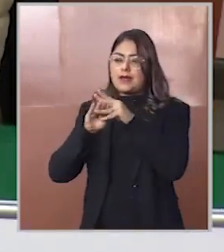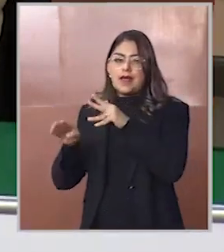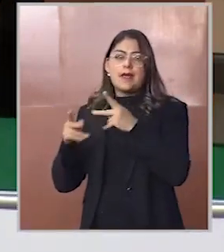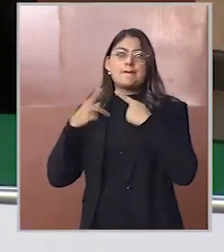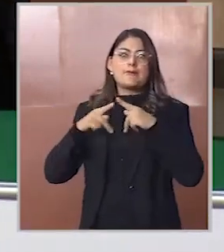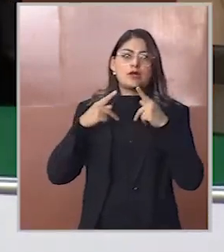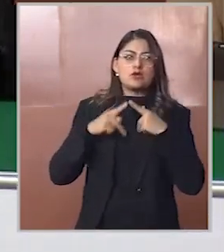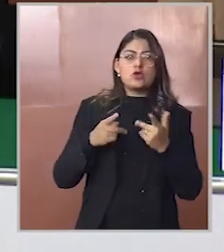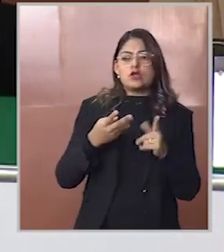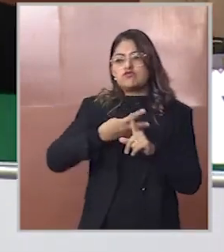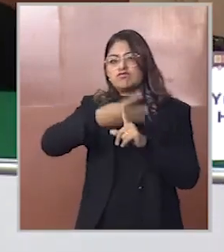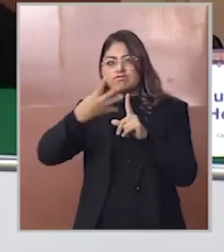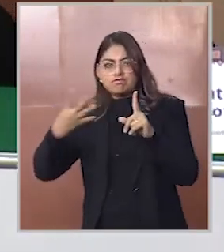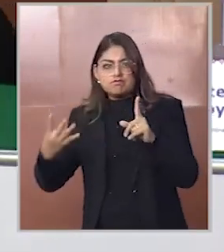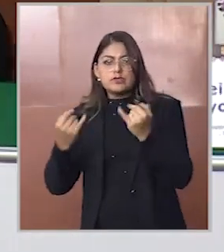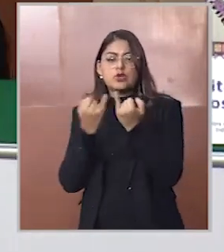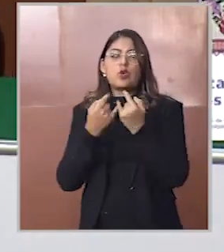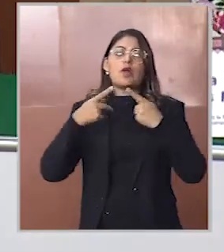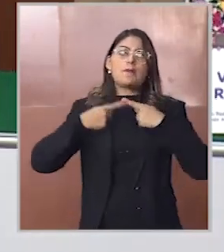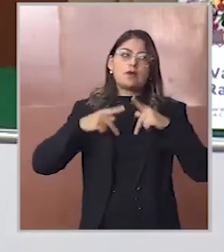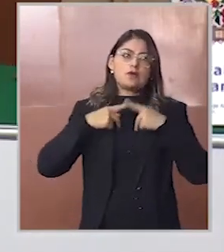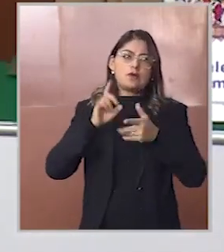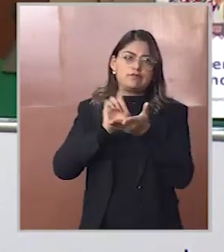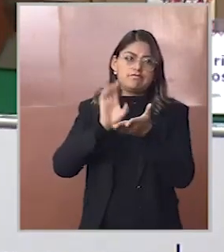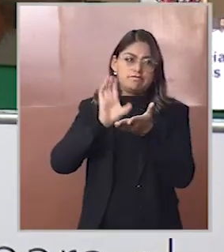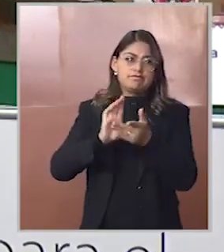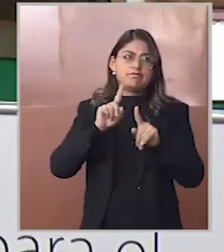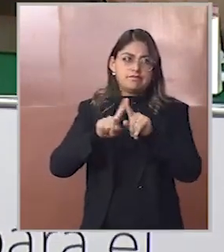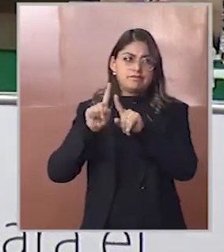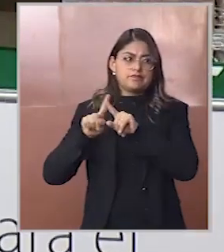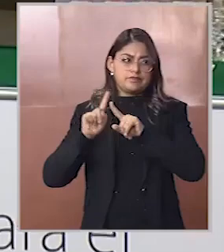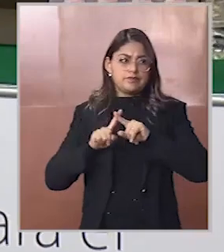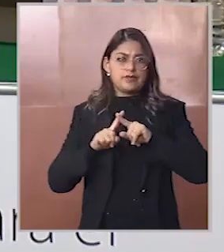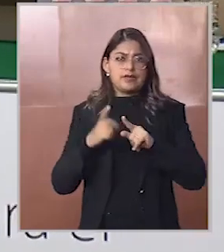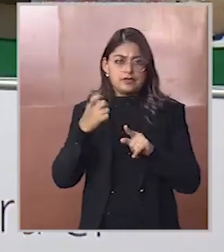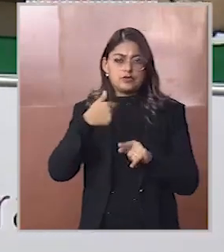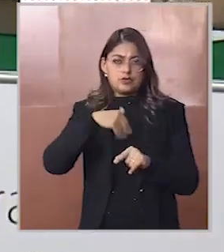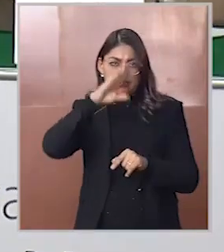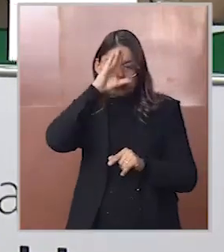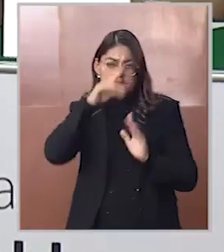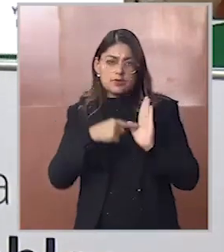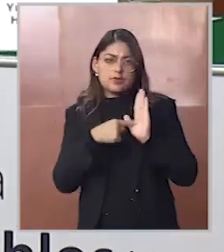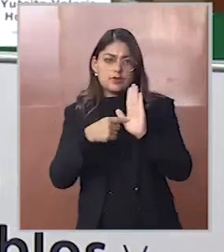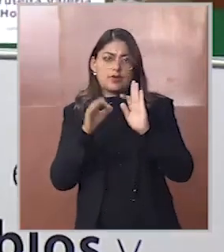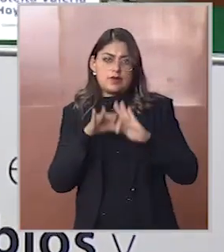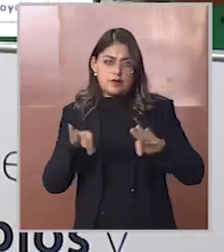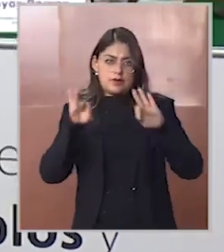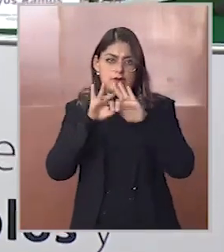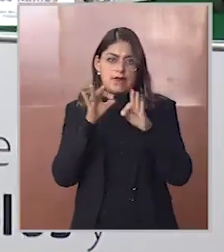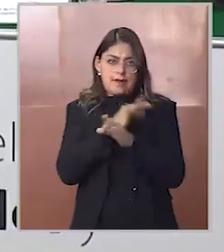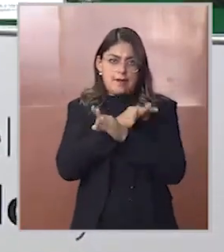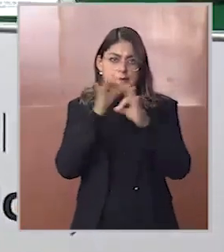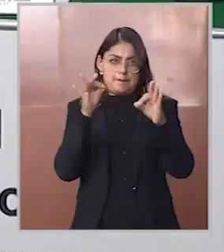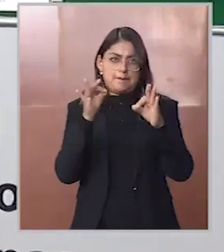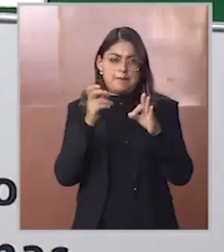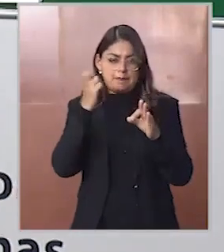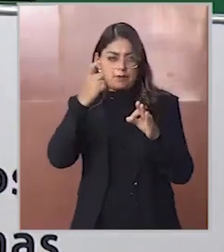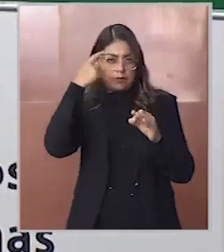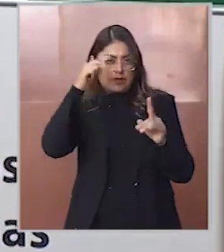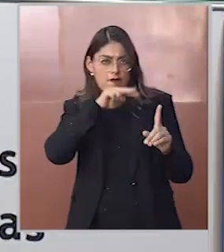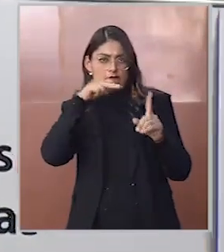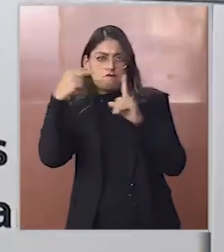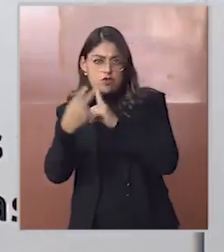comunidad lgbti personas con discapacidad es decir y yo creo que esto hay que destacarlo hay también todo un abordaje un enfoque